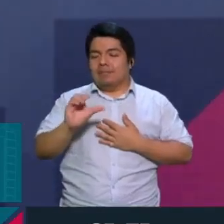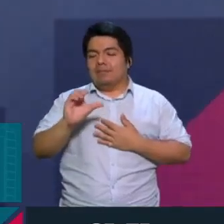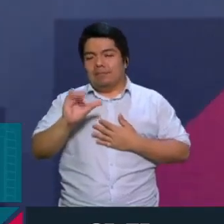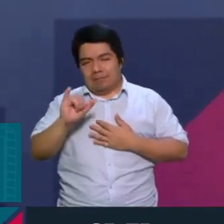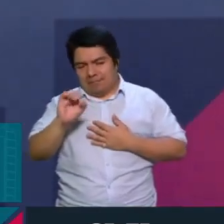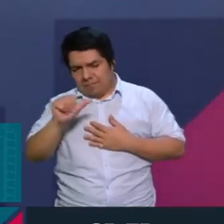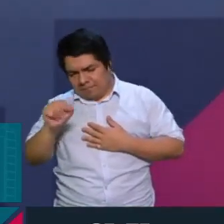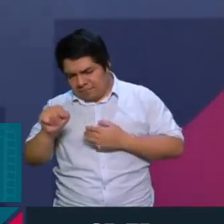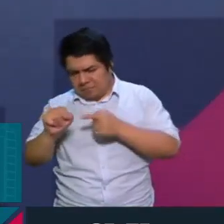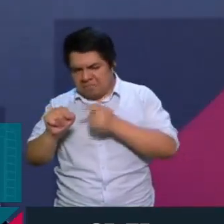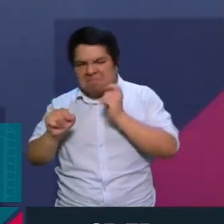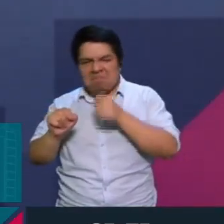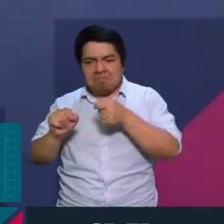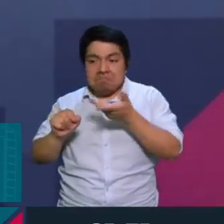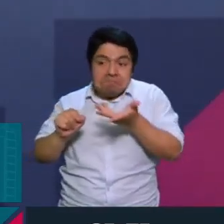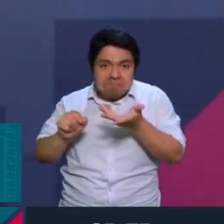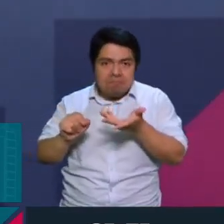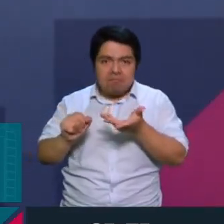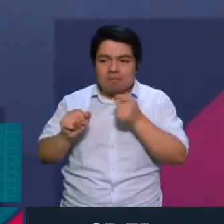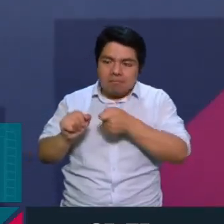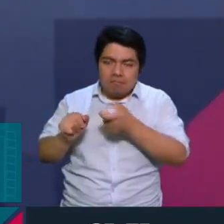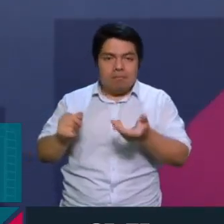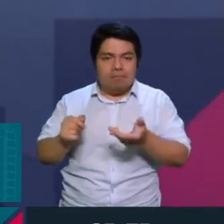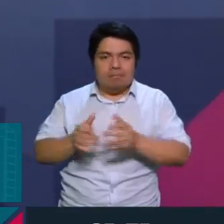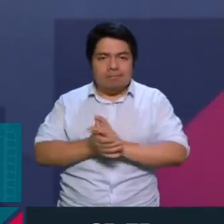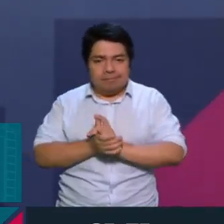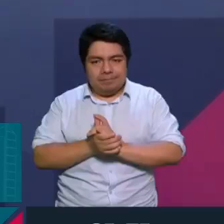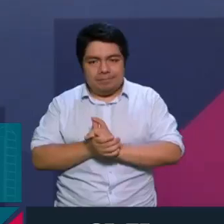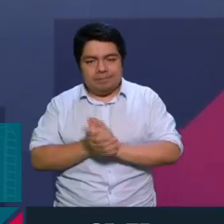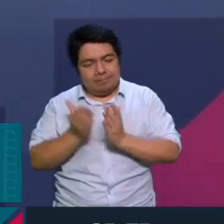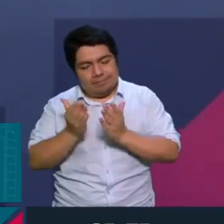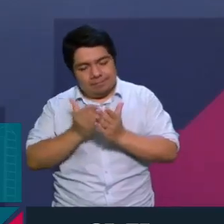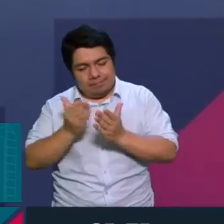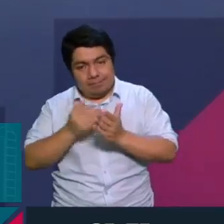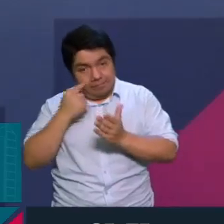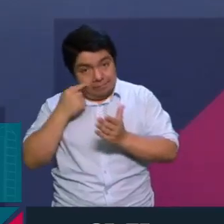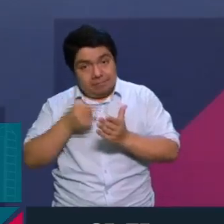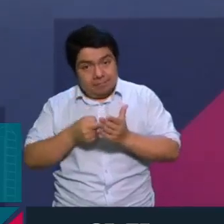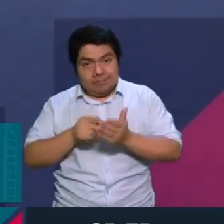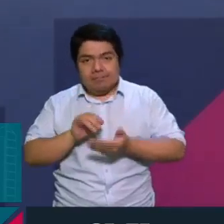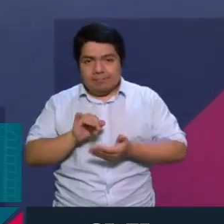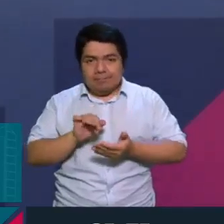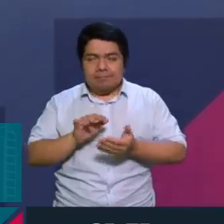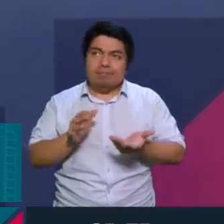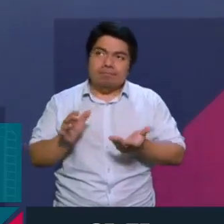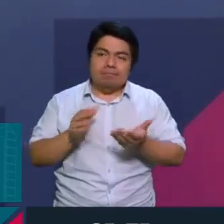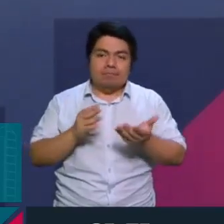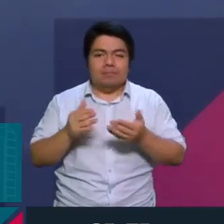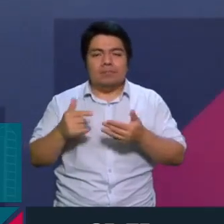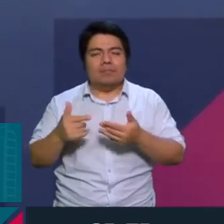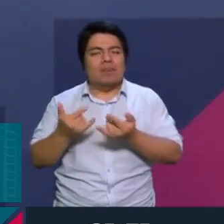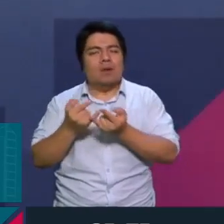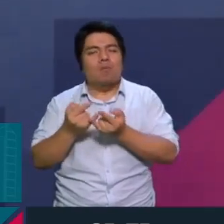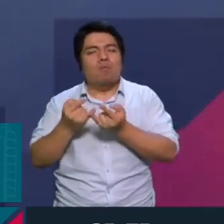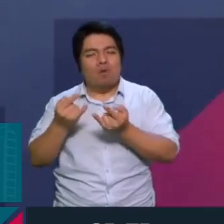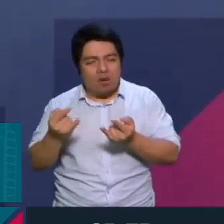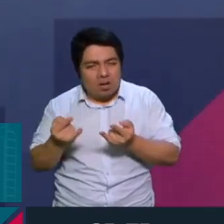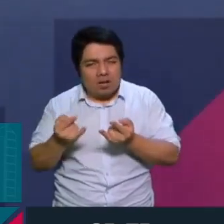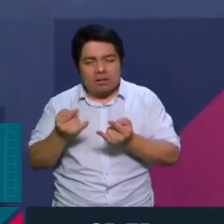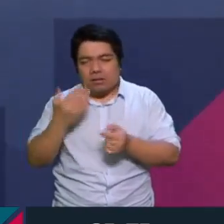es Gracias? Bueno, pues lo primero que hay que decir es que de alguna manera, pues es el legado político,